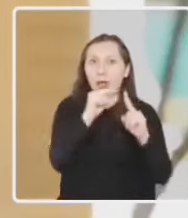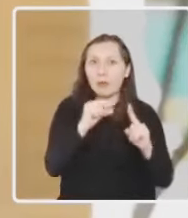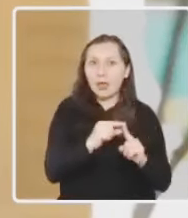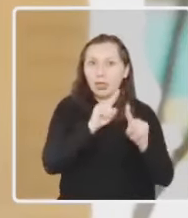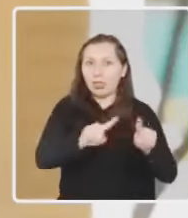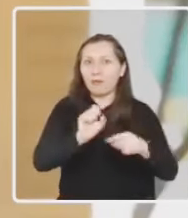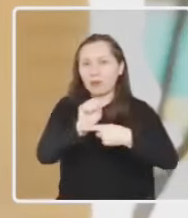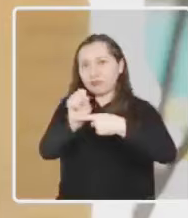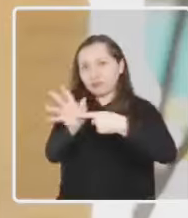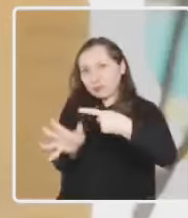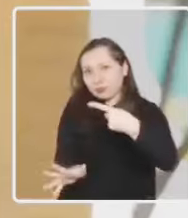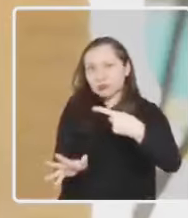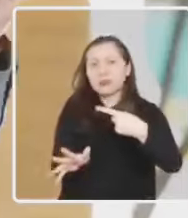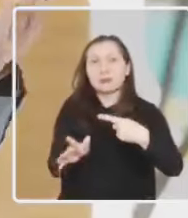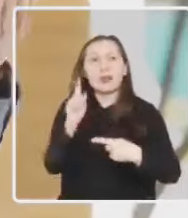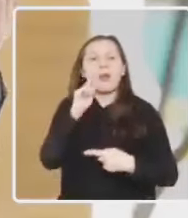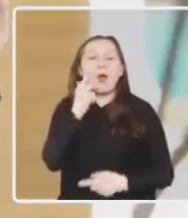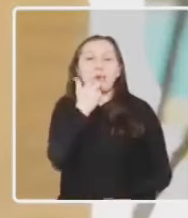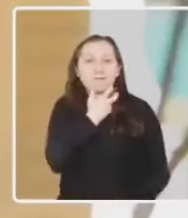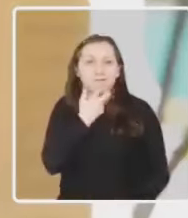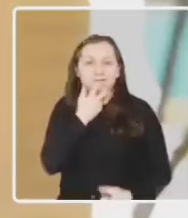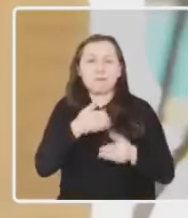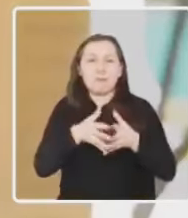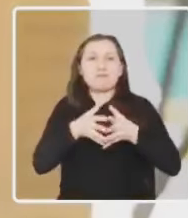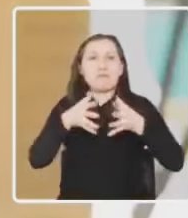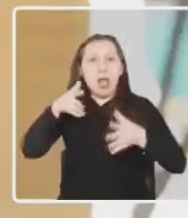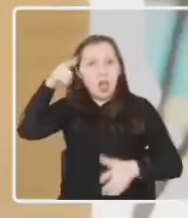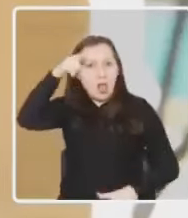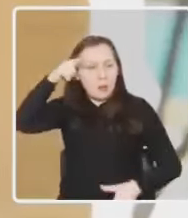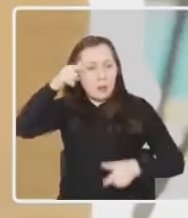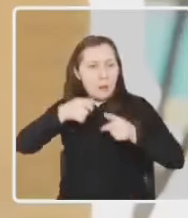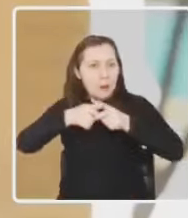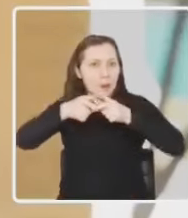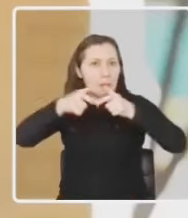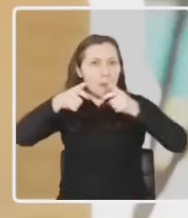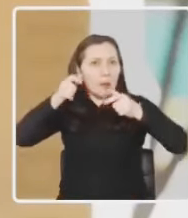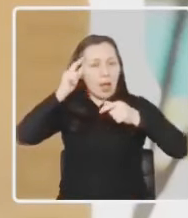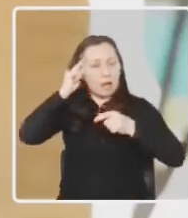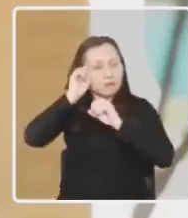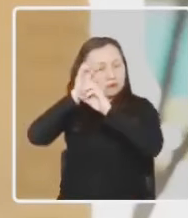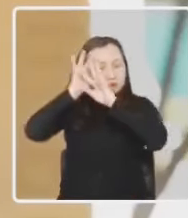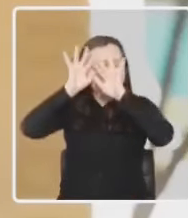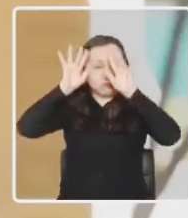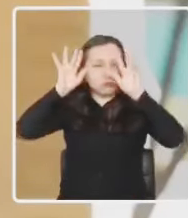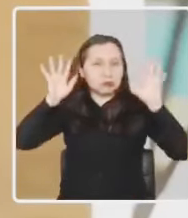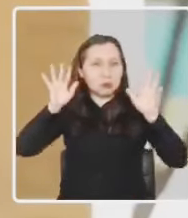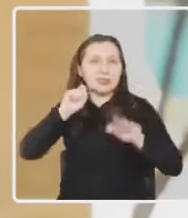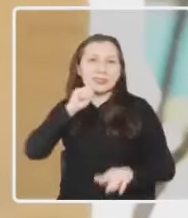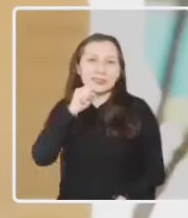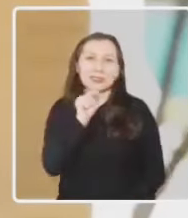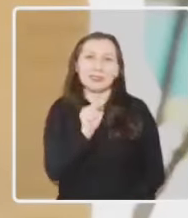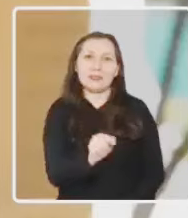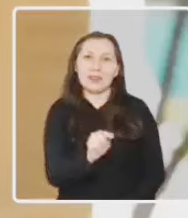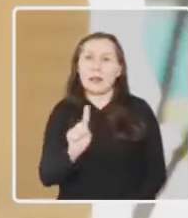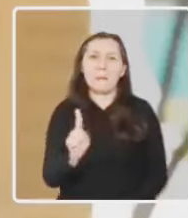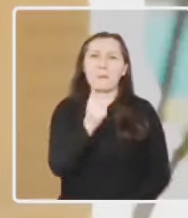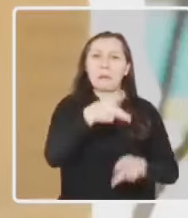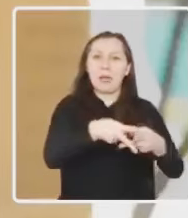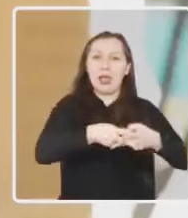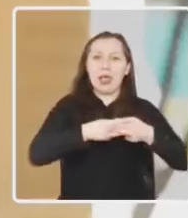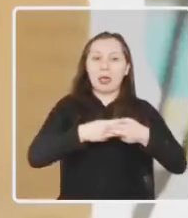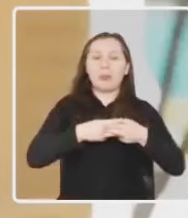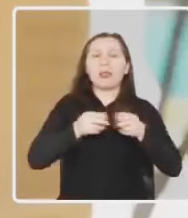nota que se va ampliando el lenguaje. Y ampliar el lenguaje es lo que la primera herramienta